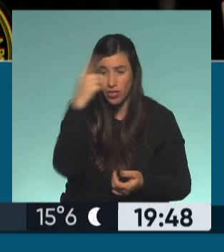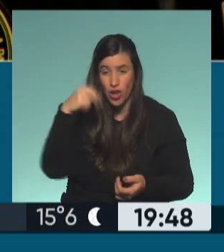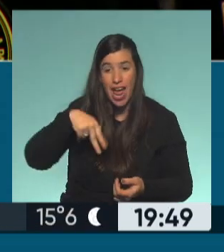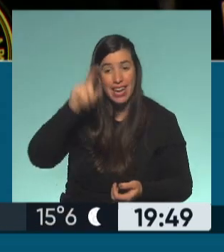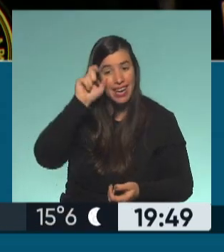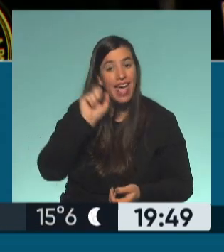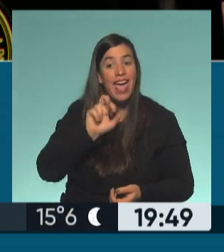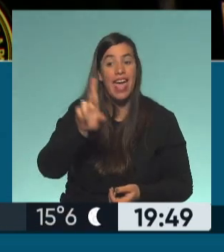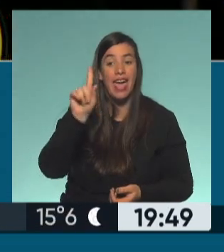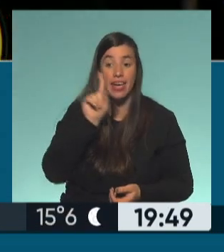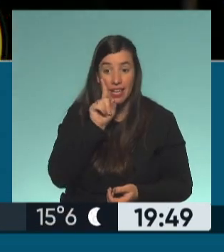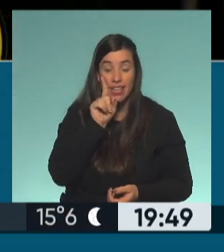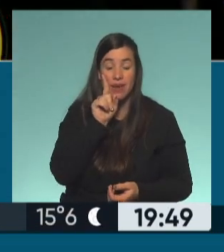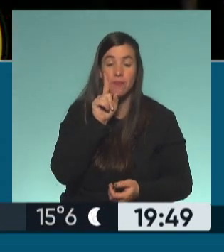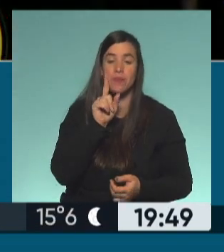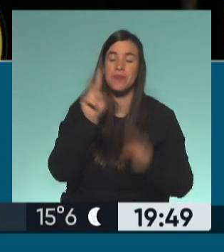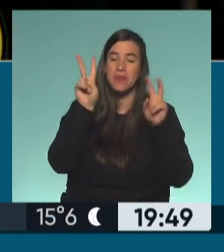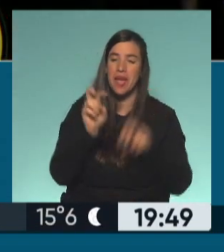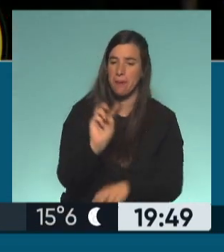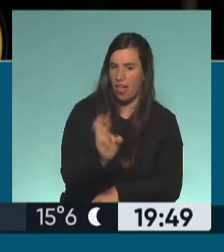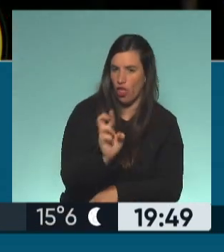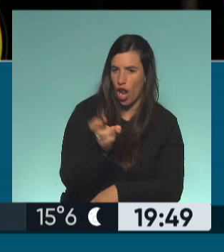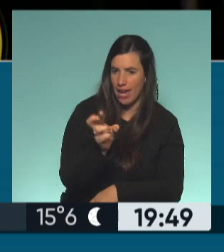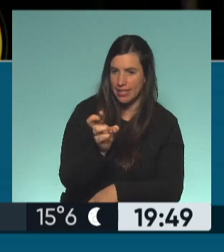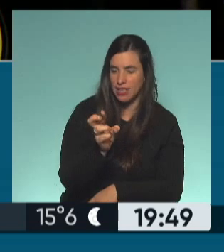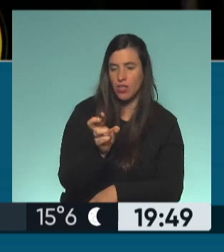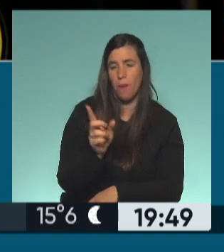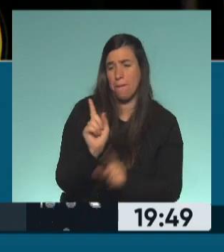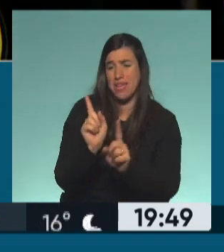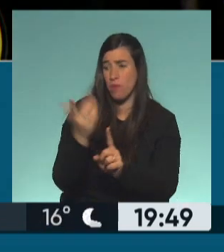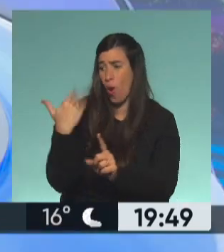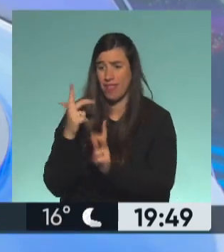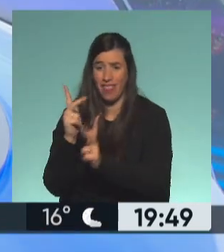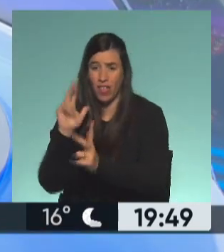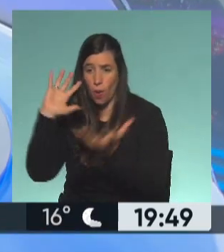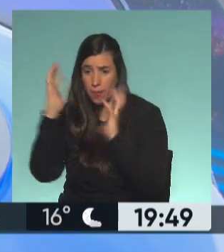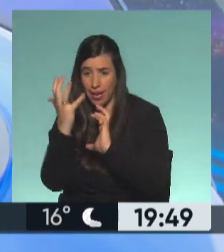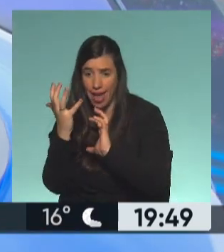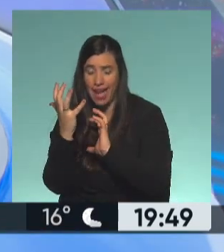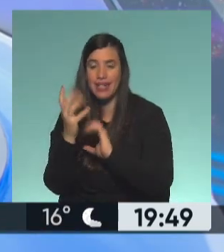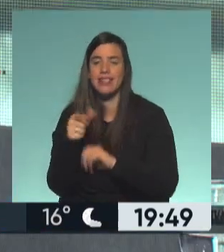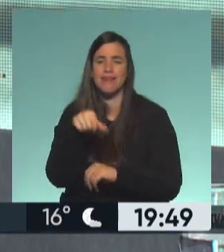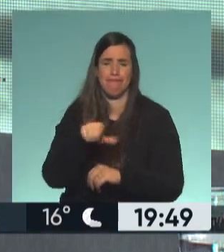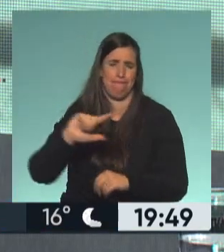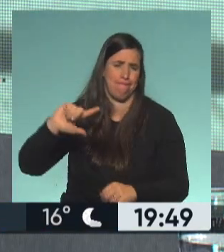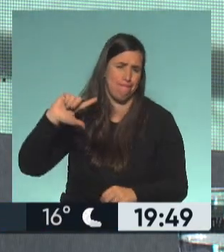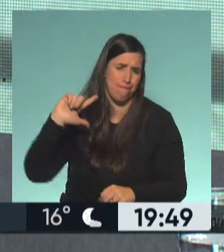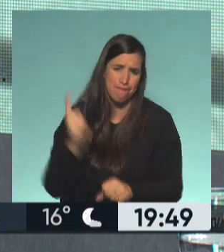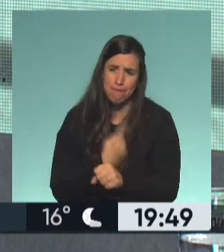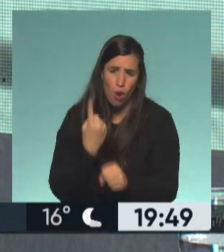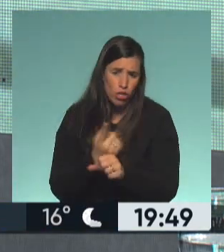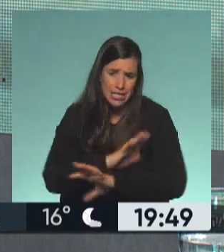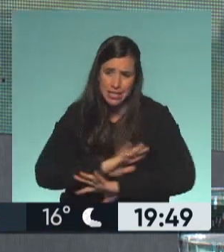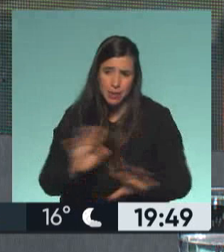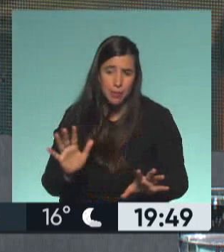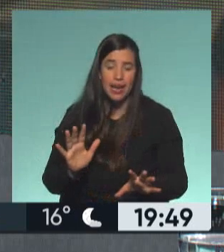para poder hacer una dolarización, y eso es imposible como propone, ¿no?, el espacio de Javier Milei, lo que hay que tener en cuenta es que tendría que haber, según